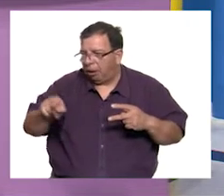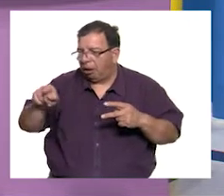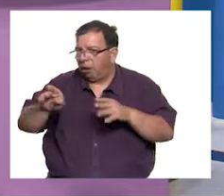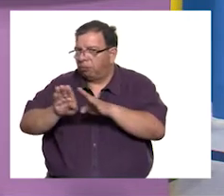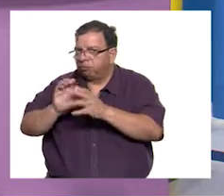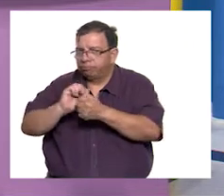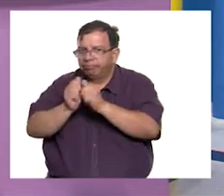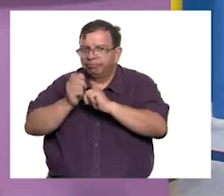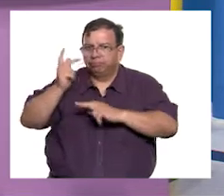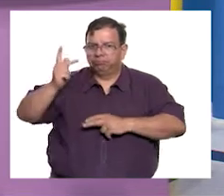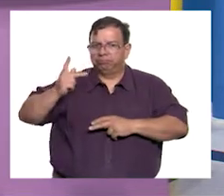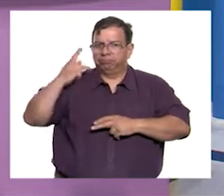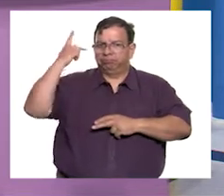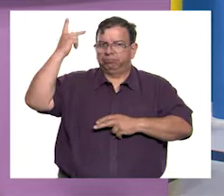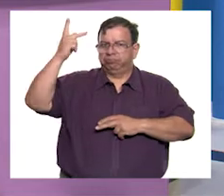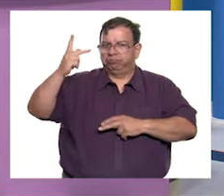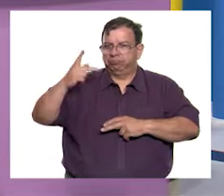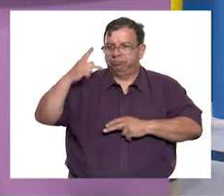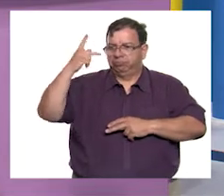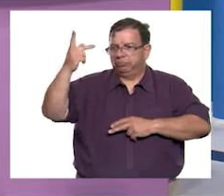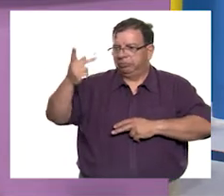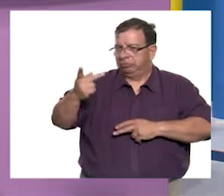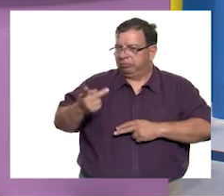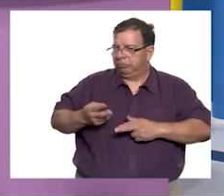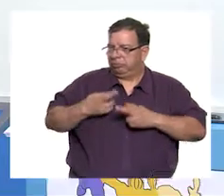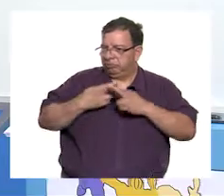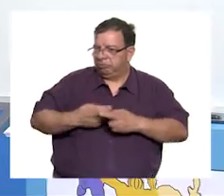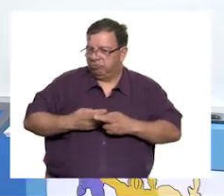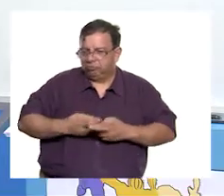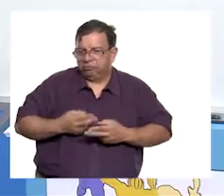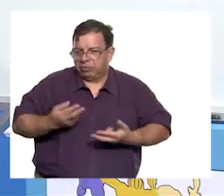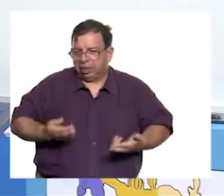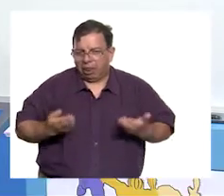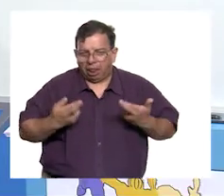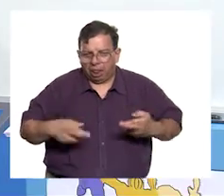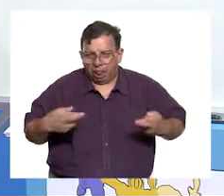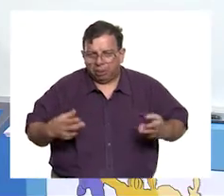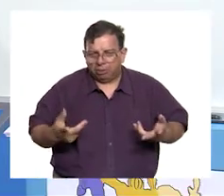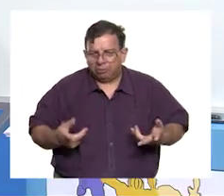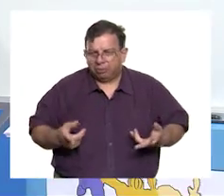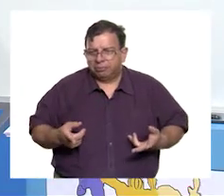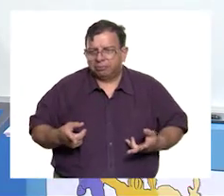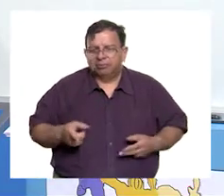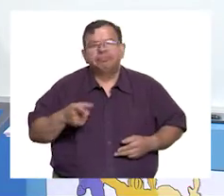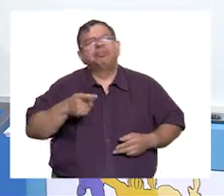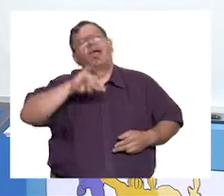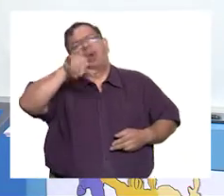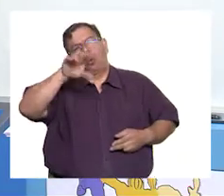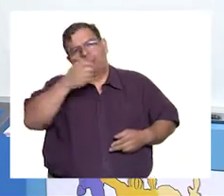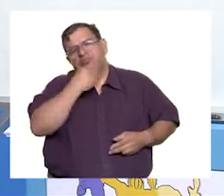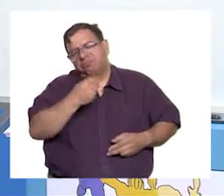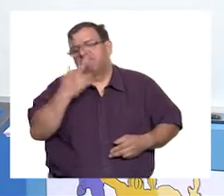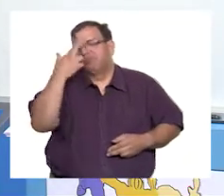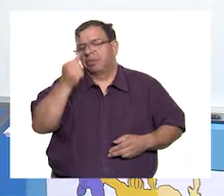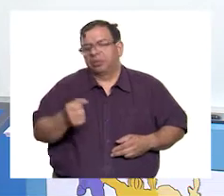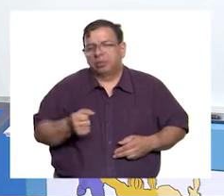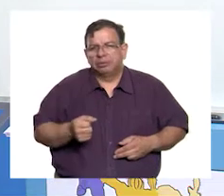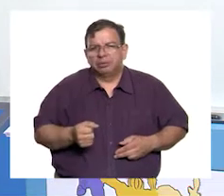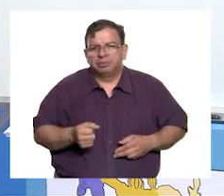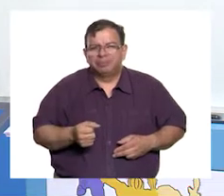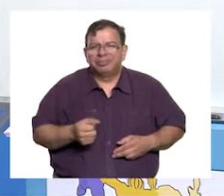una princesa con una fuente inagotable de riquezas. Tienes toda la razón, Juan Carlos. El